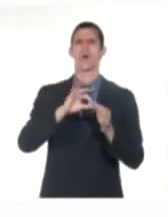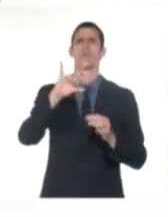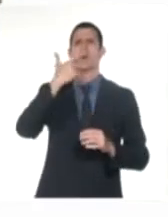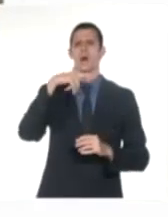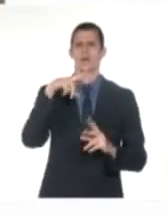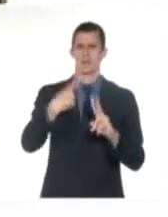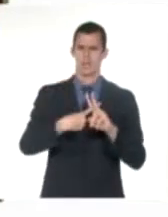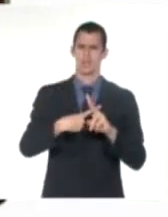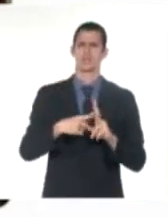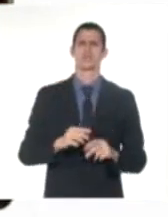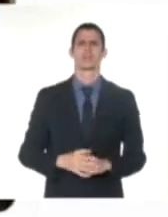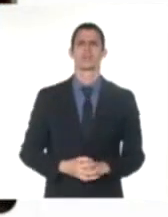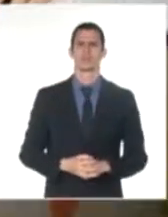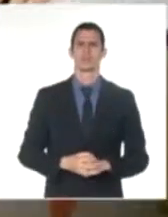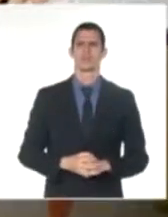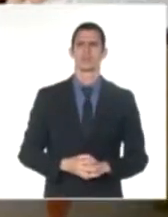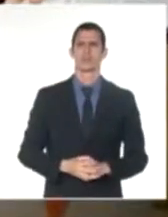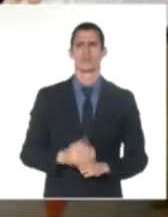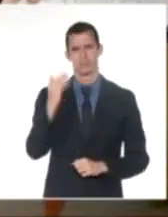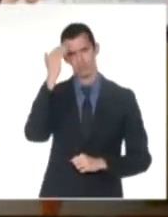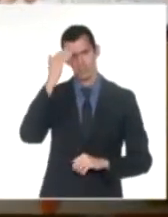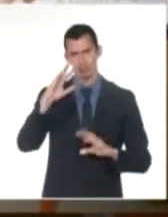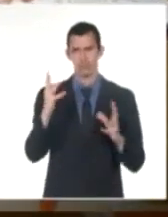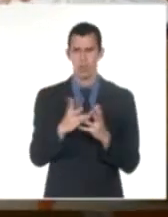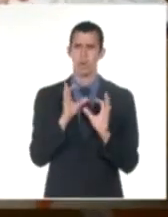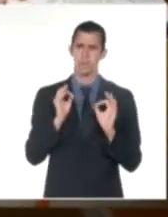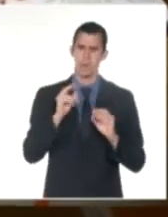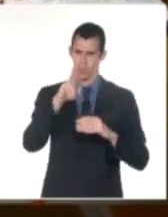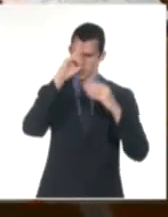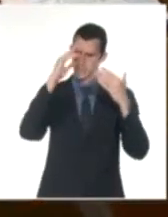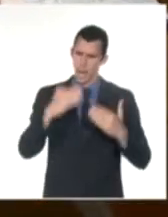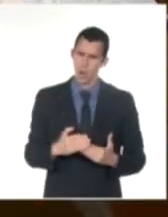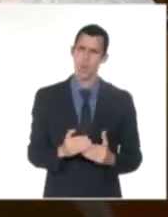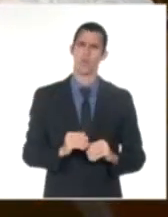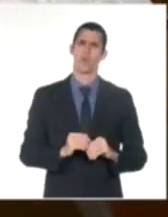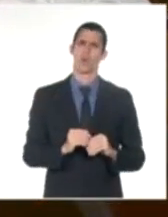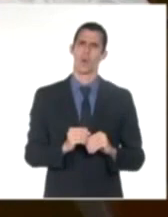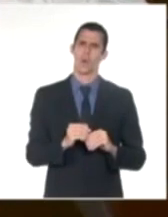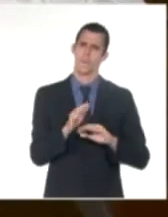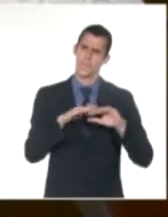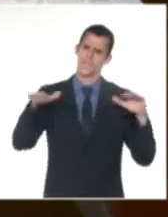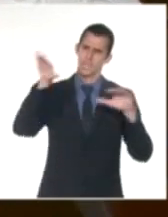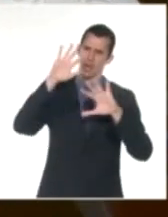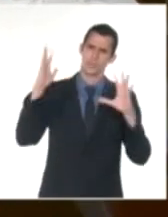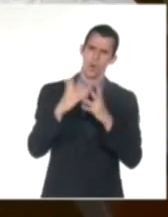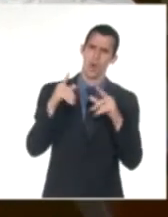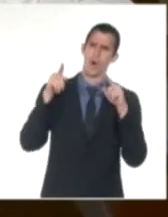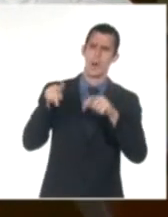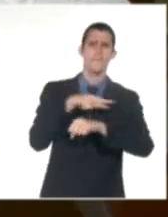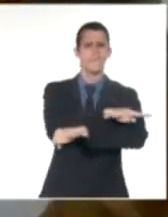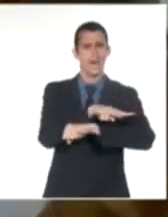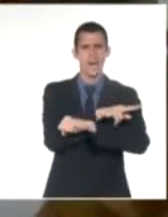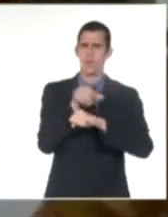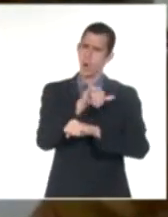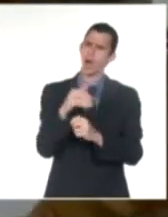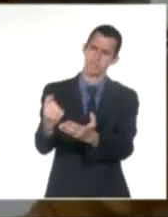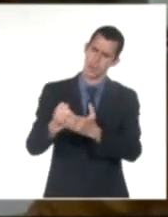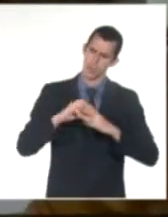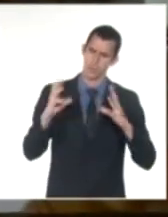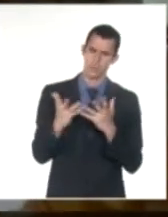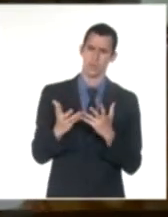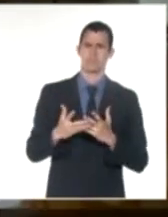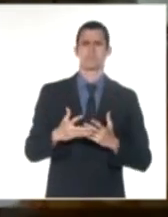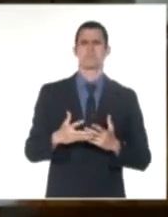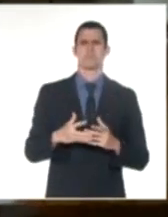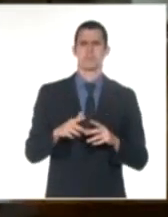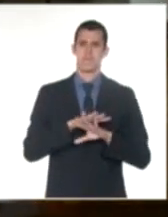gratitud al ministro de Relaciones Exteriores y al Ministerio de Salud Pública y Bienestar Social de esa hermana nación. El envío se realizará en los próximos